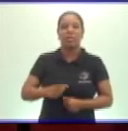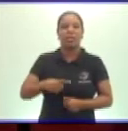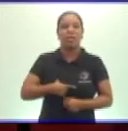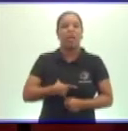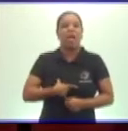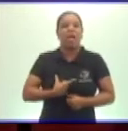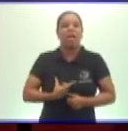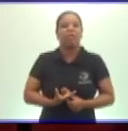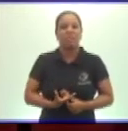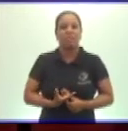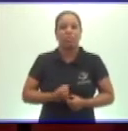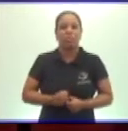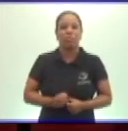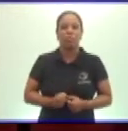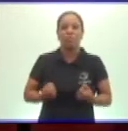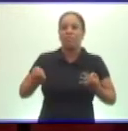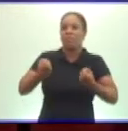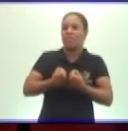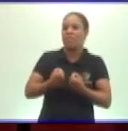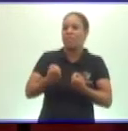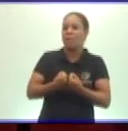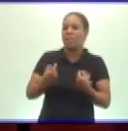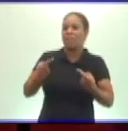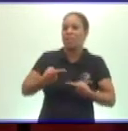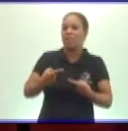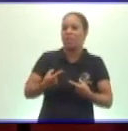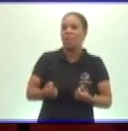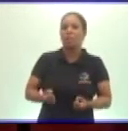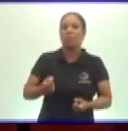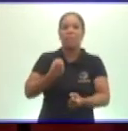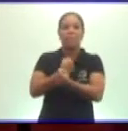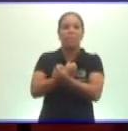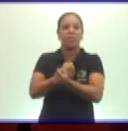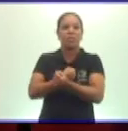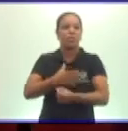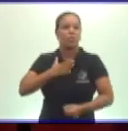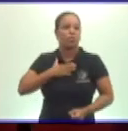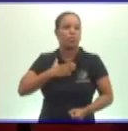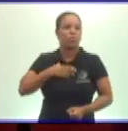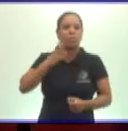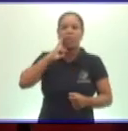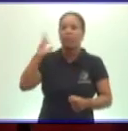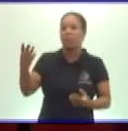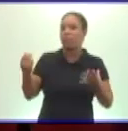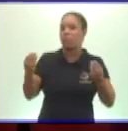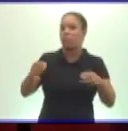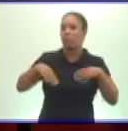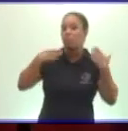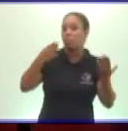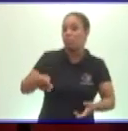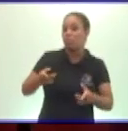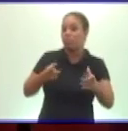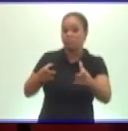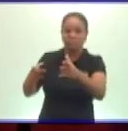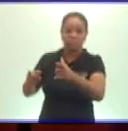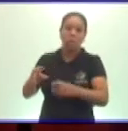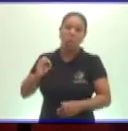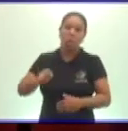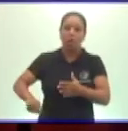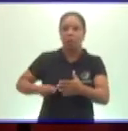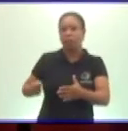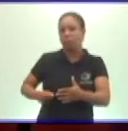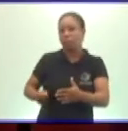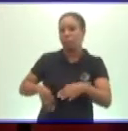de enfrentamiento, arriesgando sus propias vidas. En cada uno de los casos, muchos de ellos murieron asesinados o en combate.